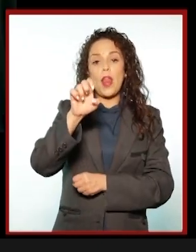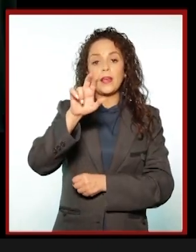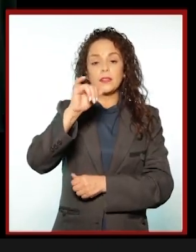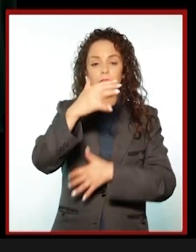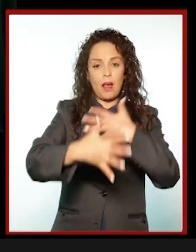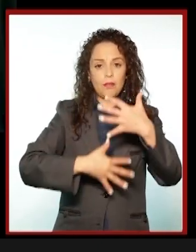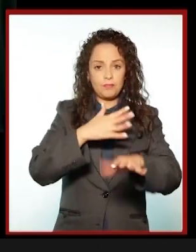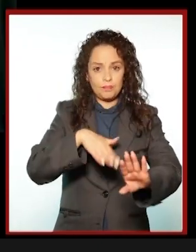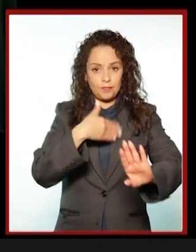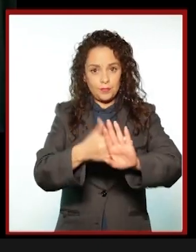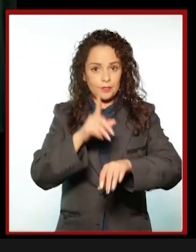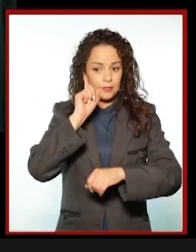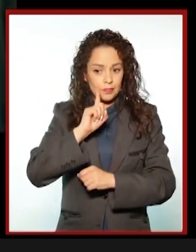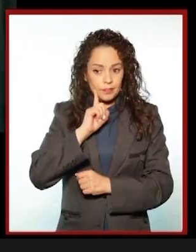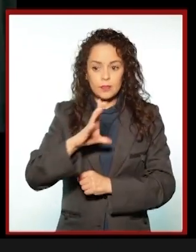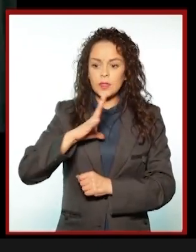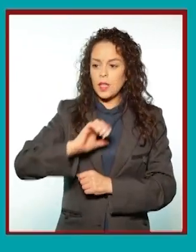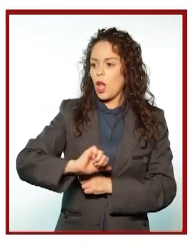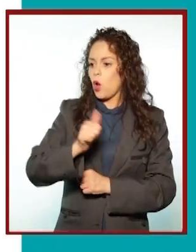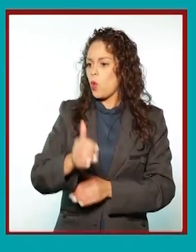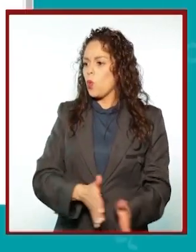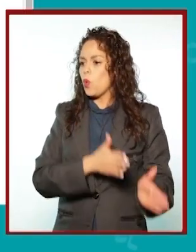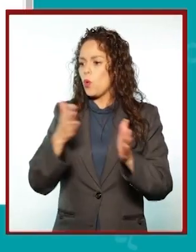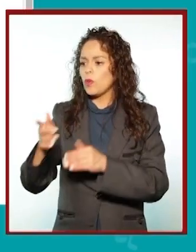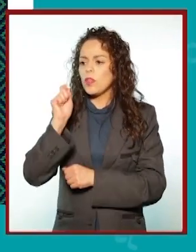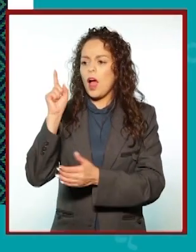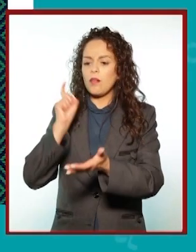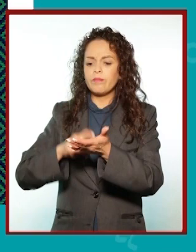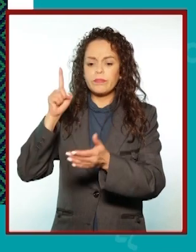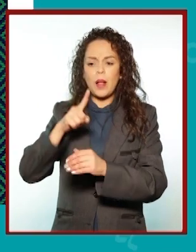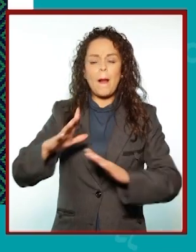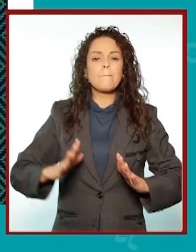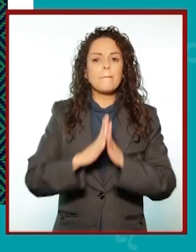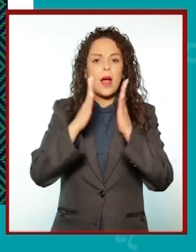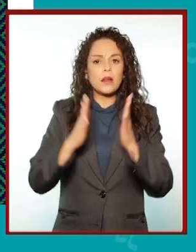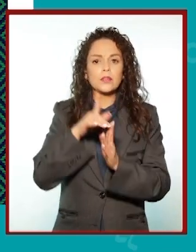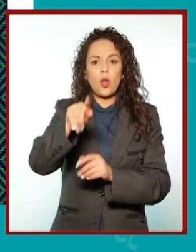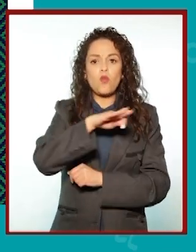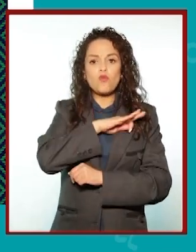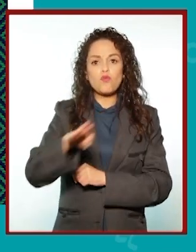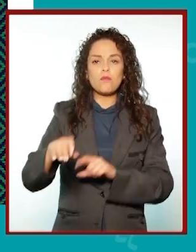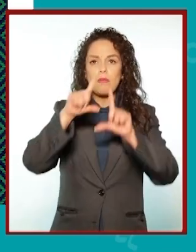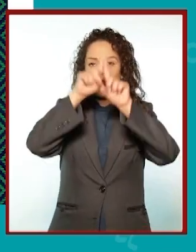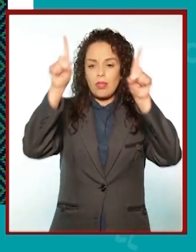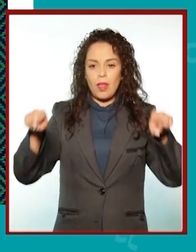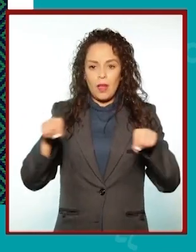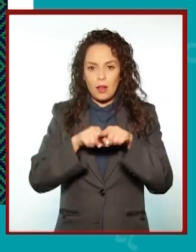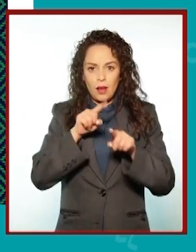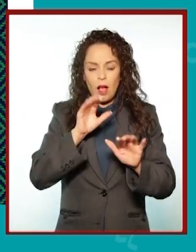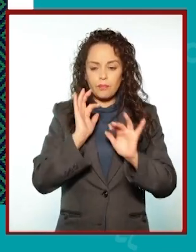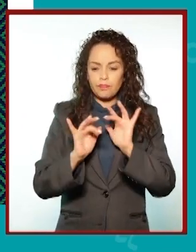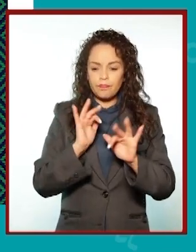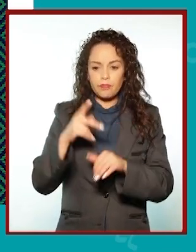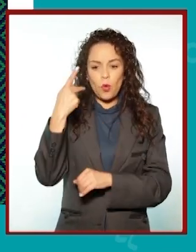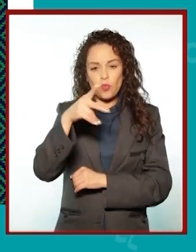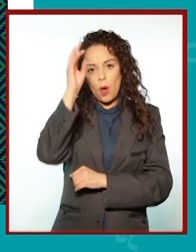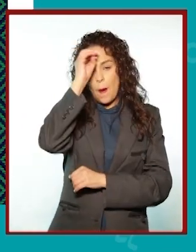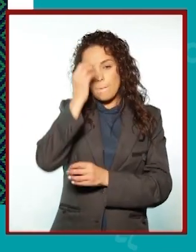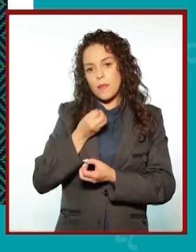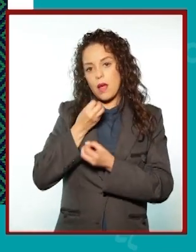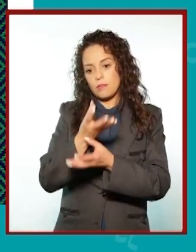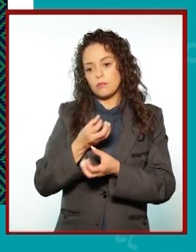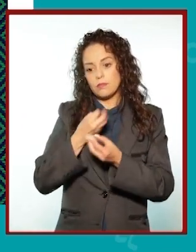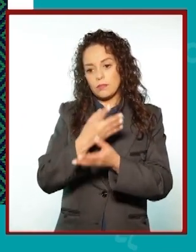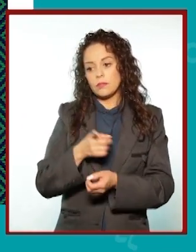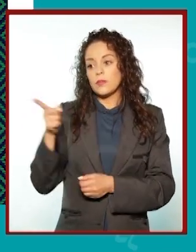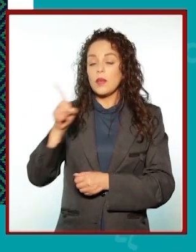una sección que es justo de participación y entonces tú puedes en un pequeño recuadro de la interfaz